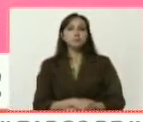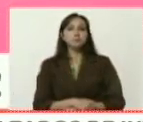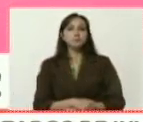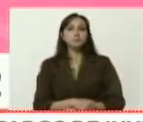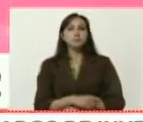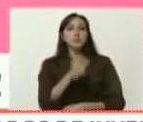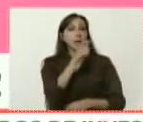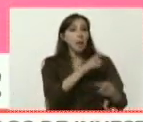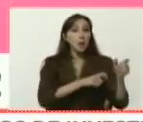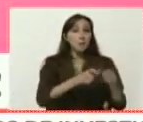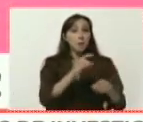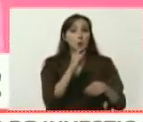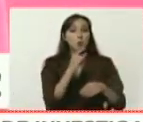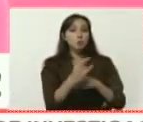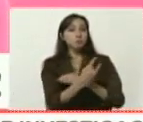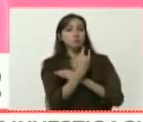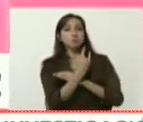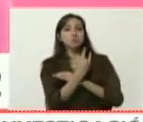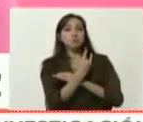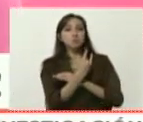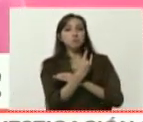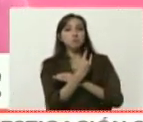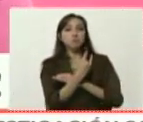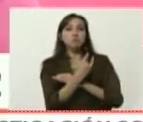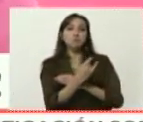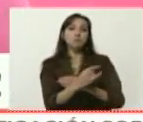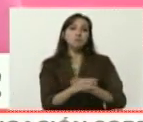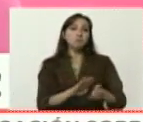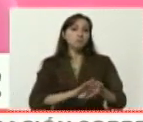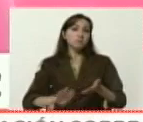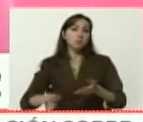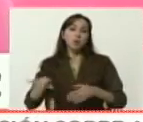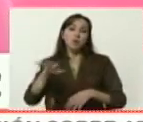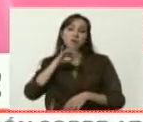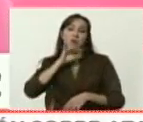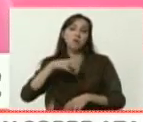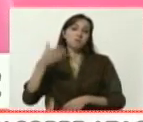traidores que queden en el lodanal de la historia.